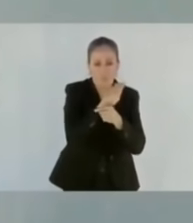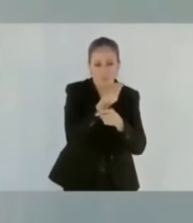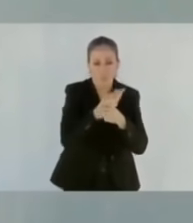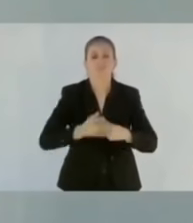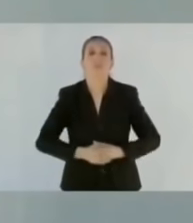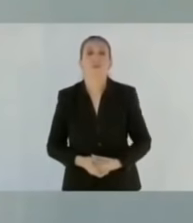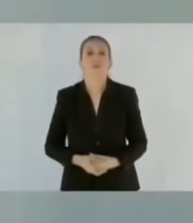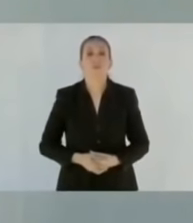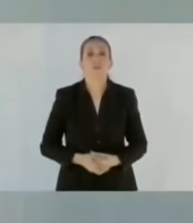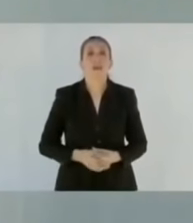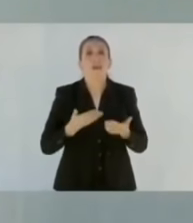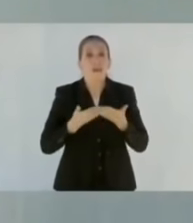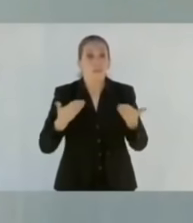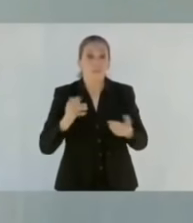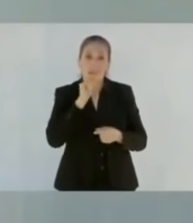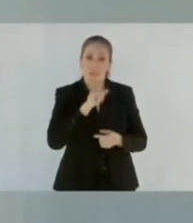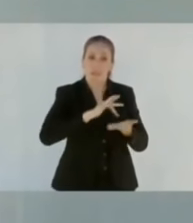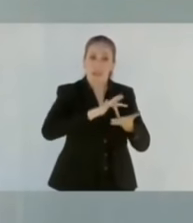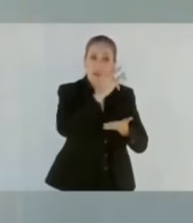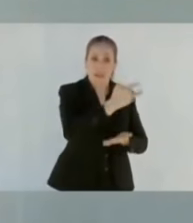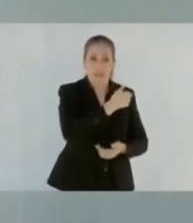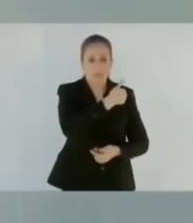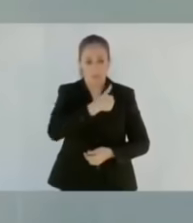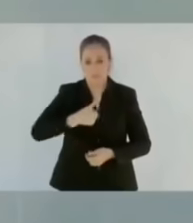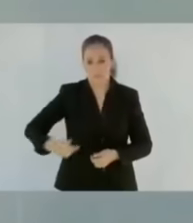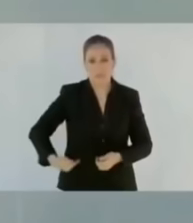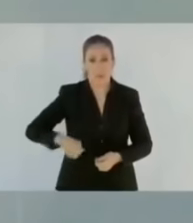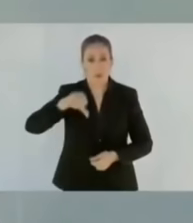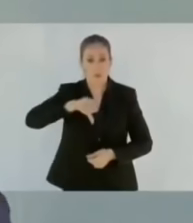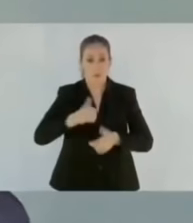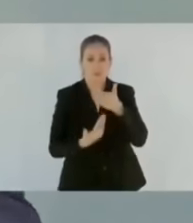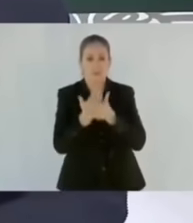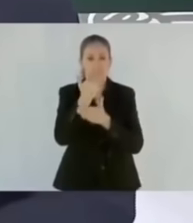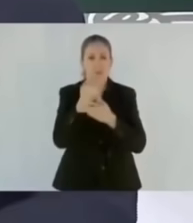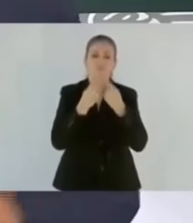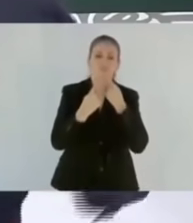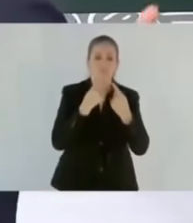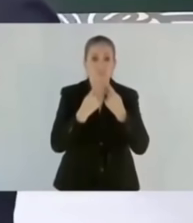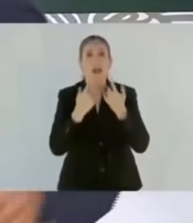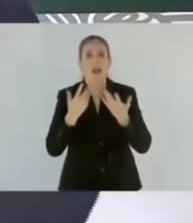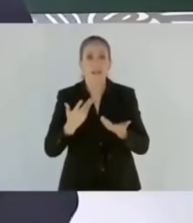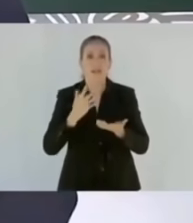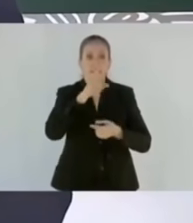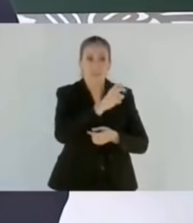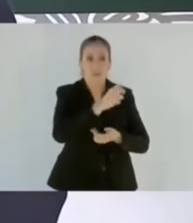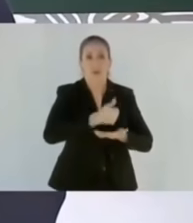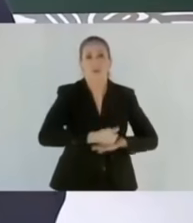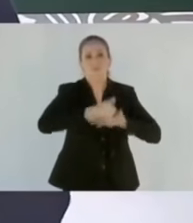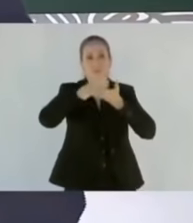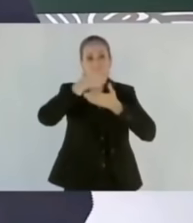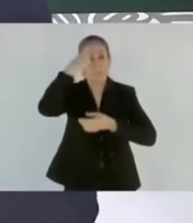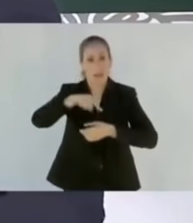comentario de hoy en la mañana. Eso nos facilita enormemente. Felicidades y enhorabuena. Nos permite a nosotros trabajar de una manera más